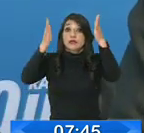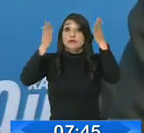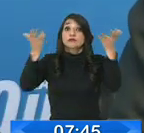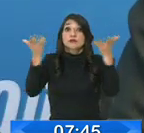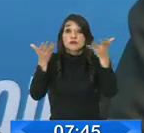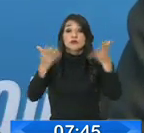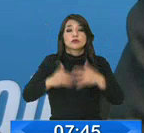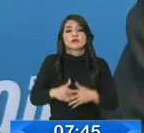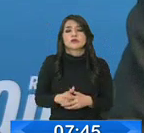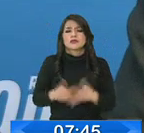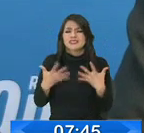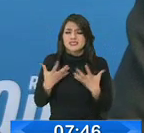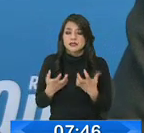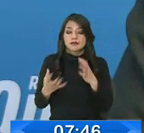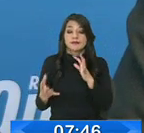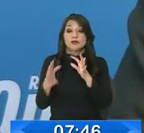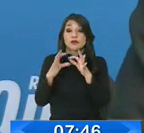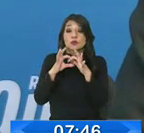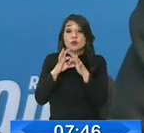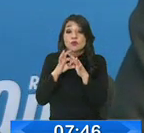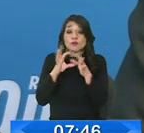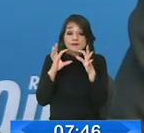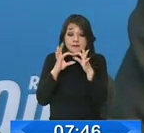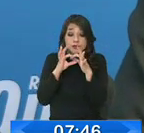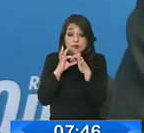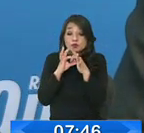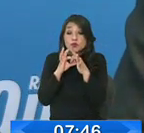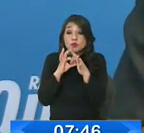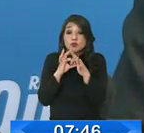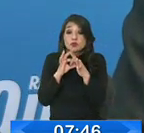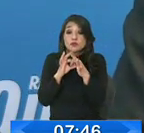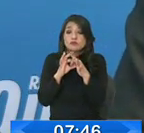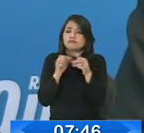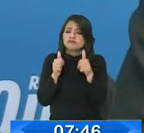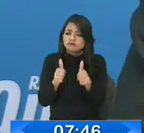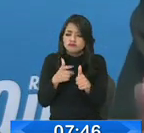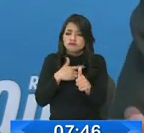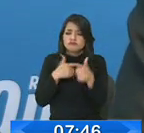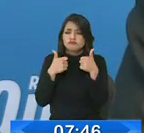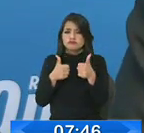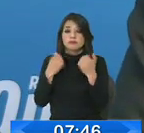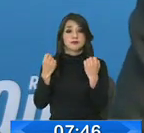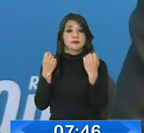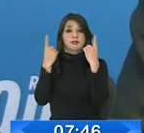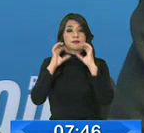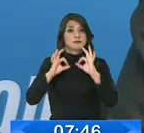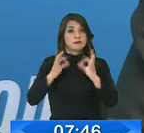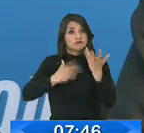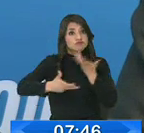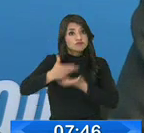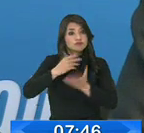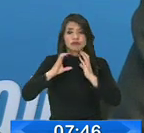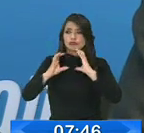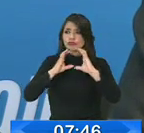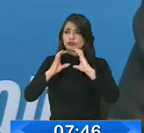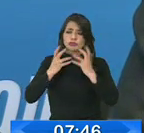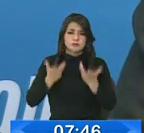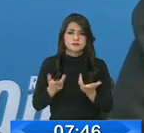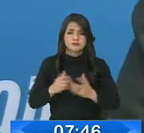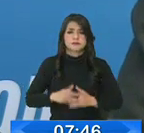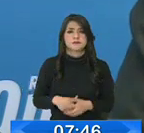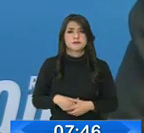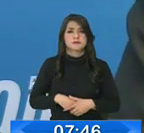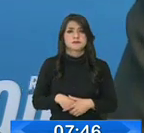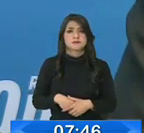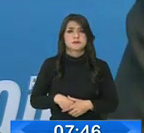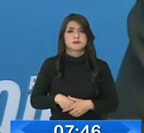estamos, crear vínculos de llevarnos bien, de entendernos, de conocernos unos a otros.